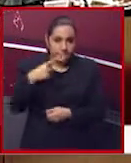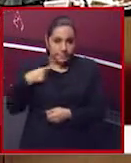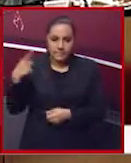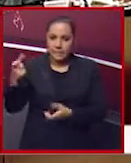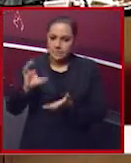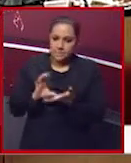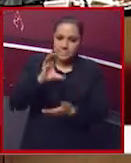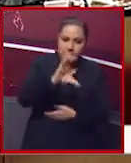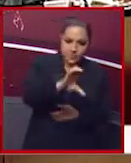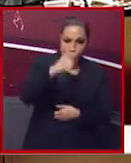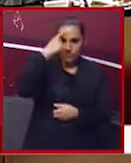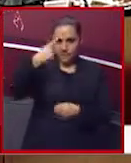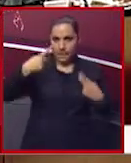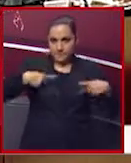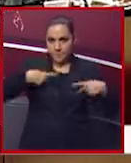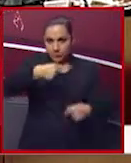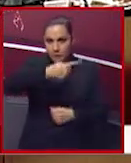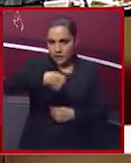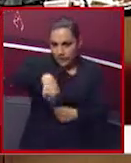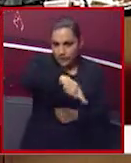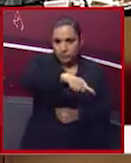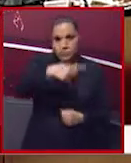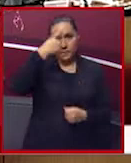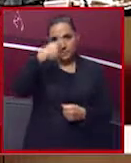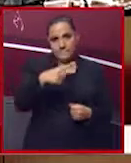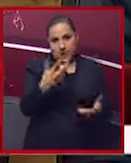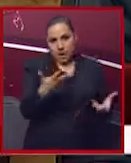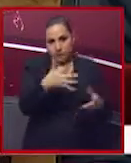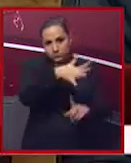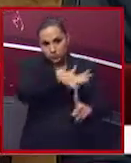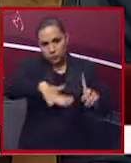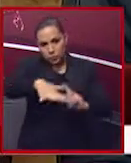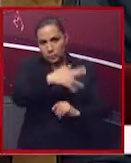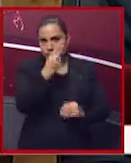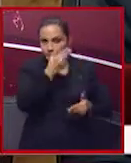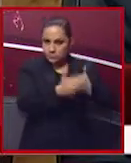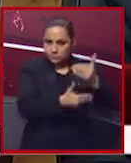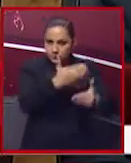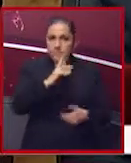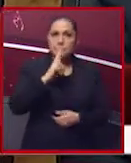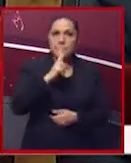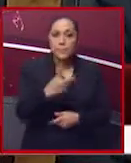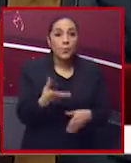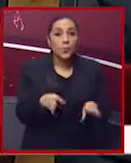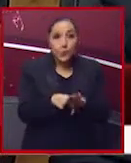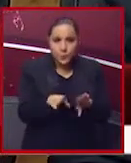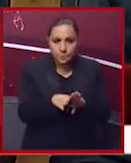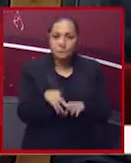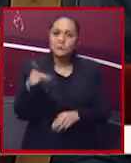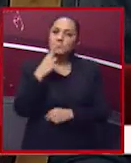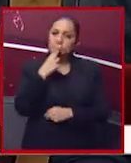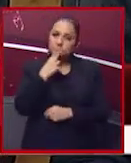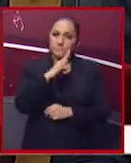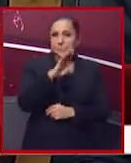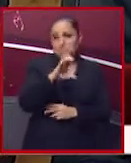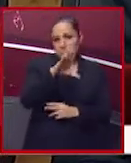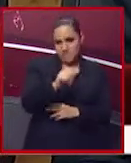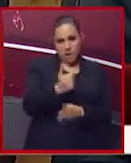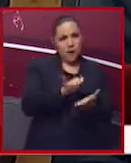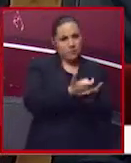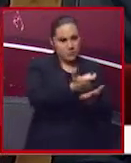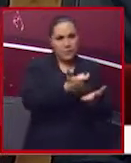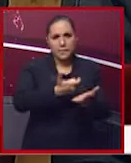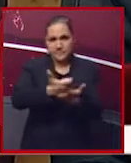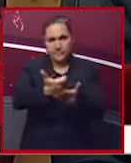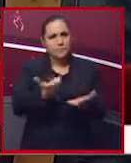inversión para tener una sociedad más digna, se da en el caso de las becas. Va a haber un sinnúmero de becas que todas van a